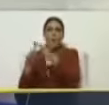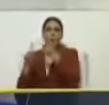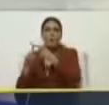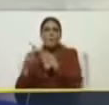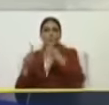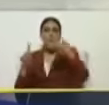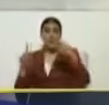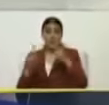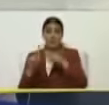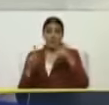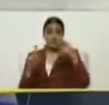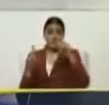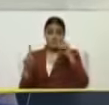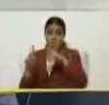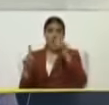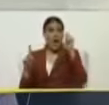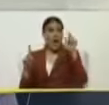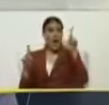Alup.